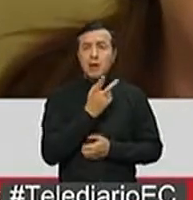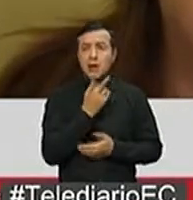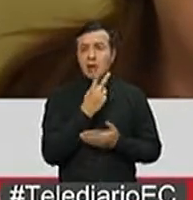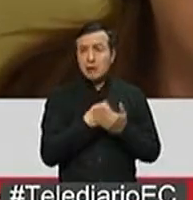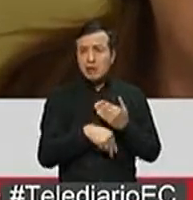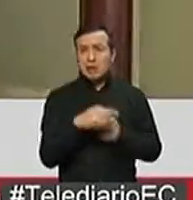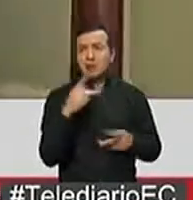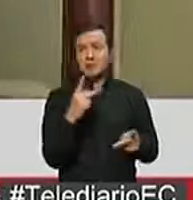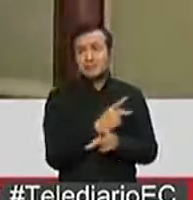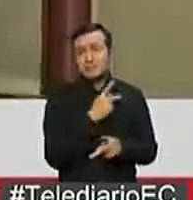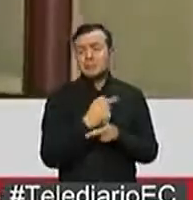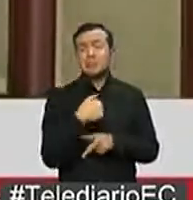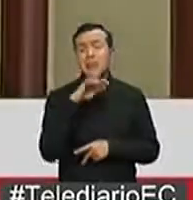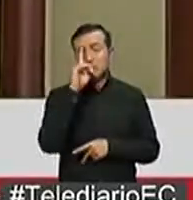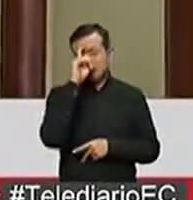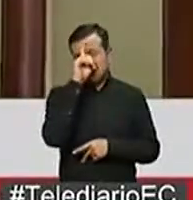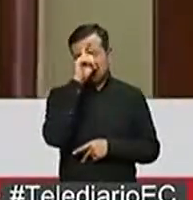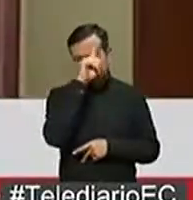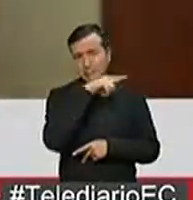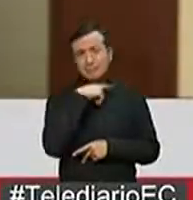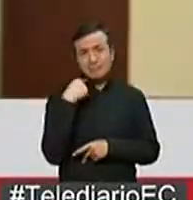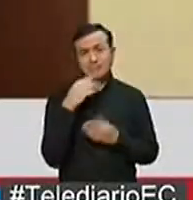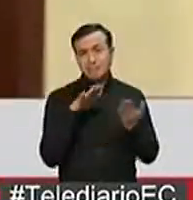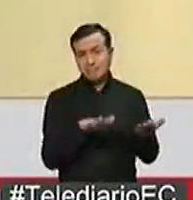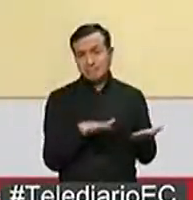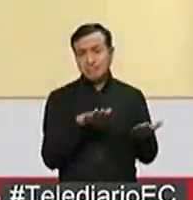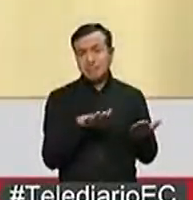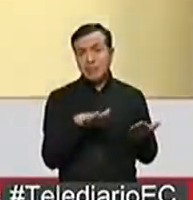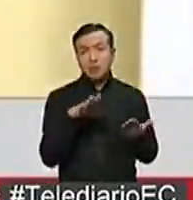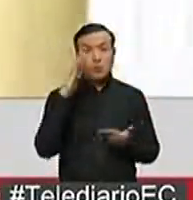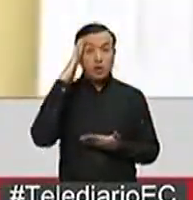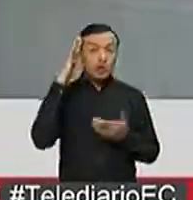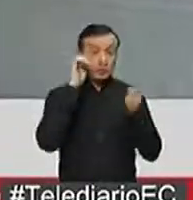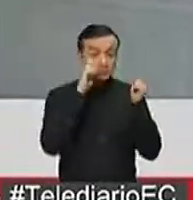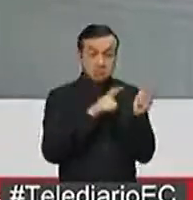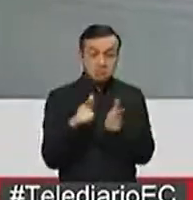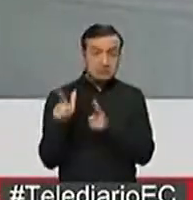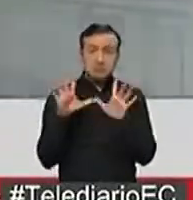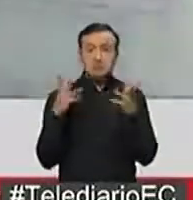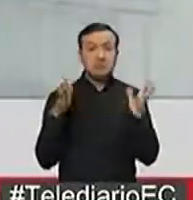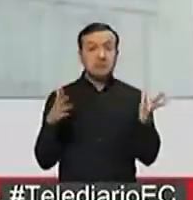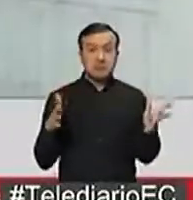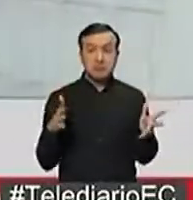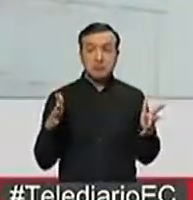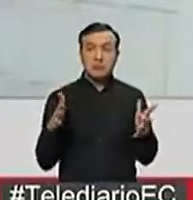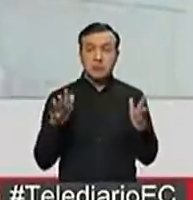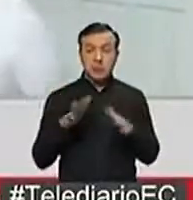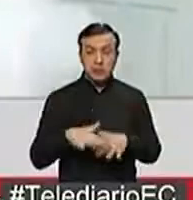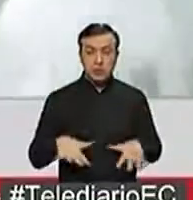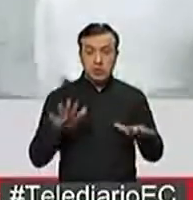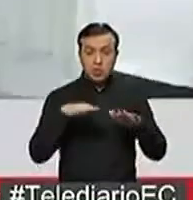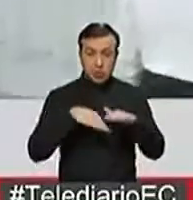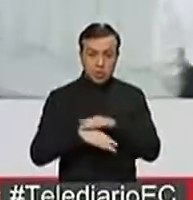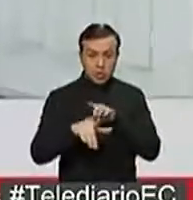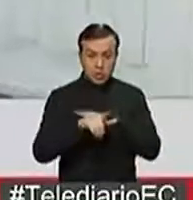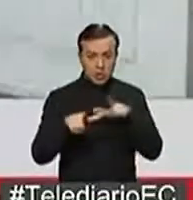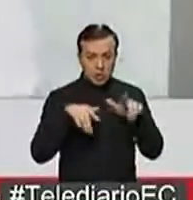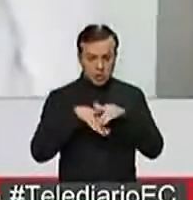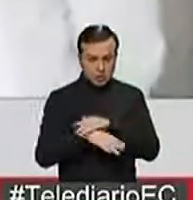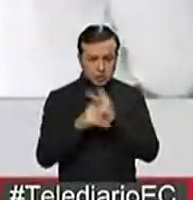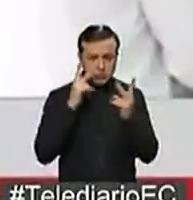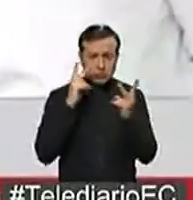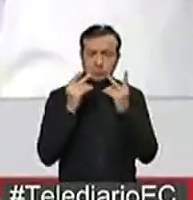la peor parte. Sus familiares insistieron en que no existía resguardo de la fuerza pública y describió así el lugar cuando llegaron a la zona del concierto en